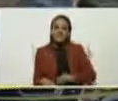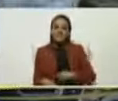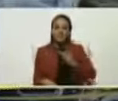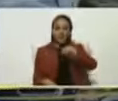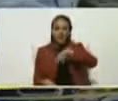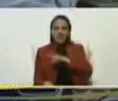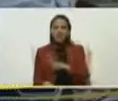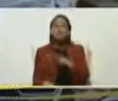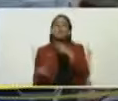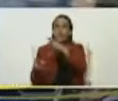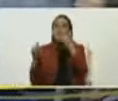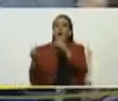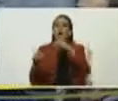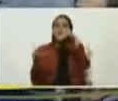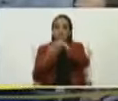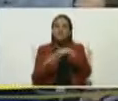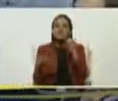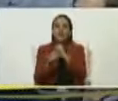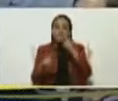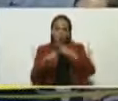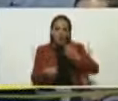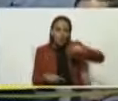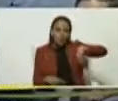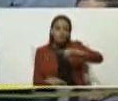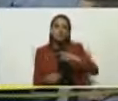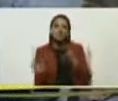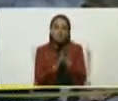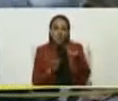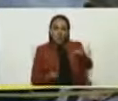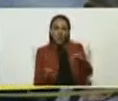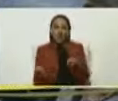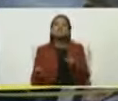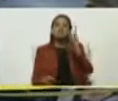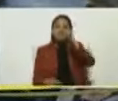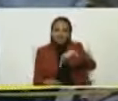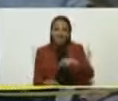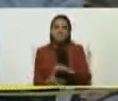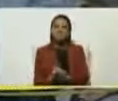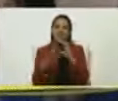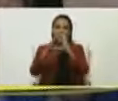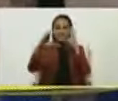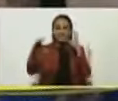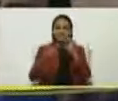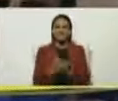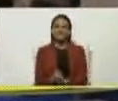estabas trabajando ese día también, compañero de trabajo allá, de coche.